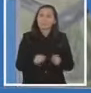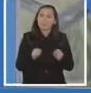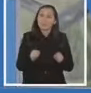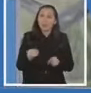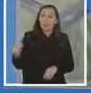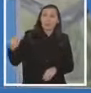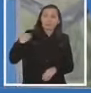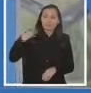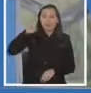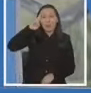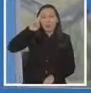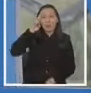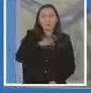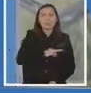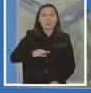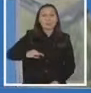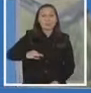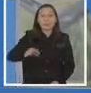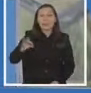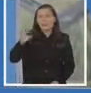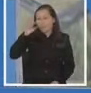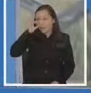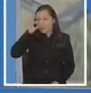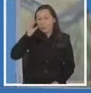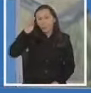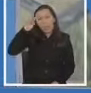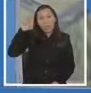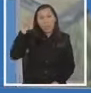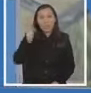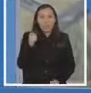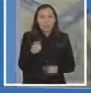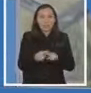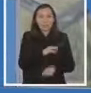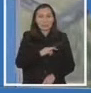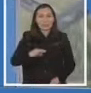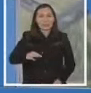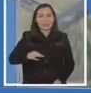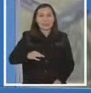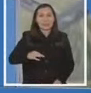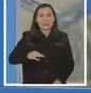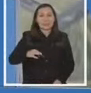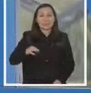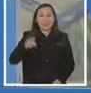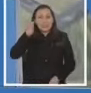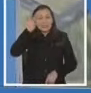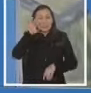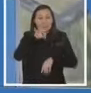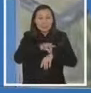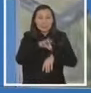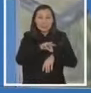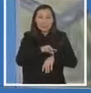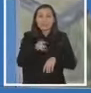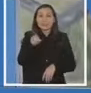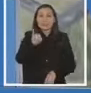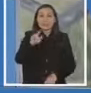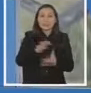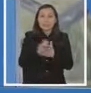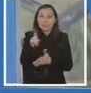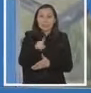me recordaba la ministra Vallejo, pero también un reconocimiento, fue una idea de la ex ministra Isquiasicha, el sello 40 horas.